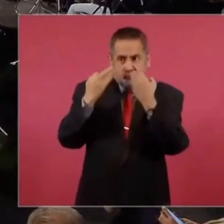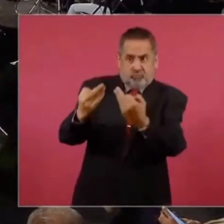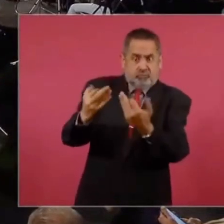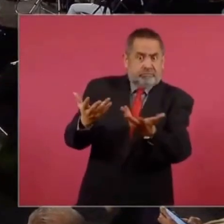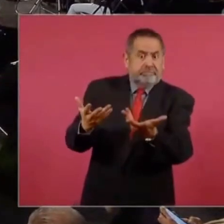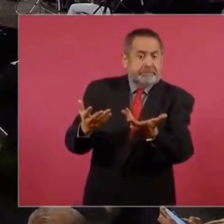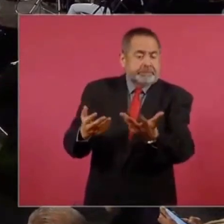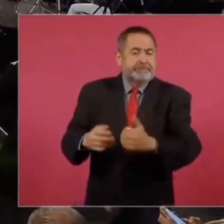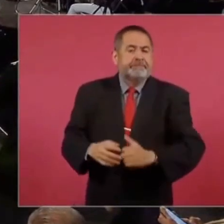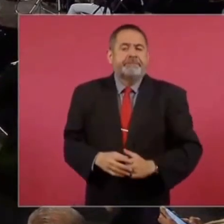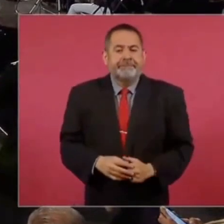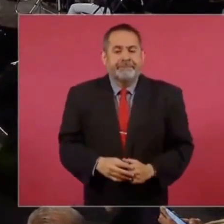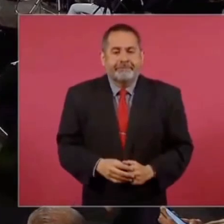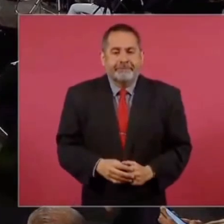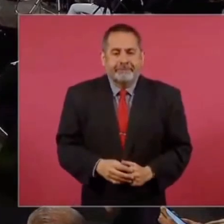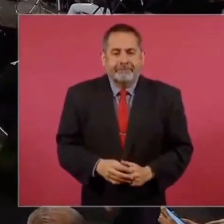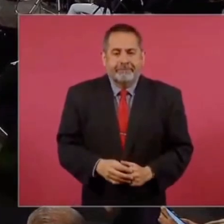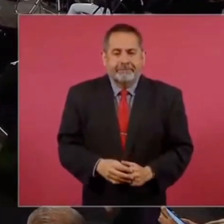Un